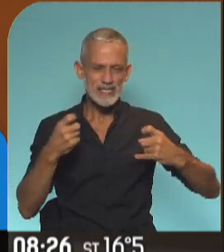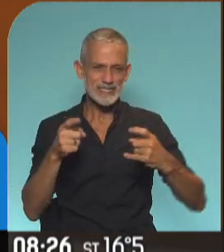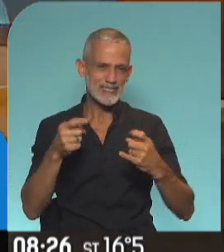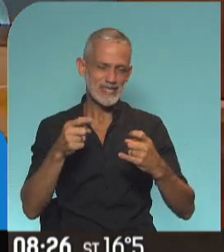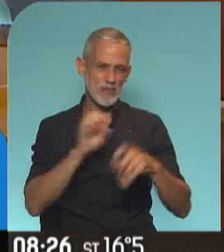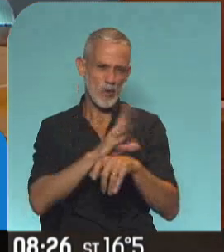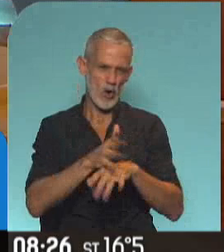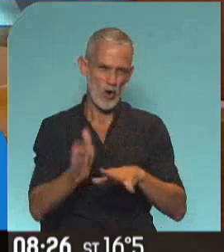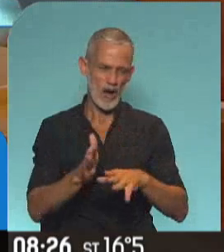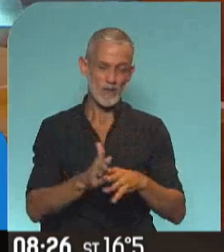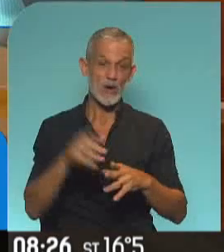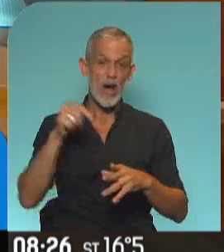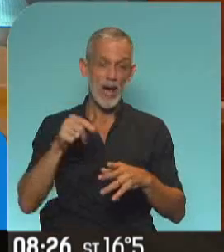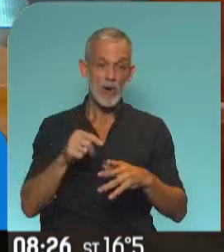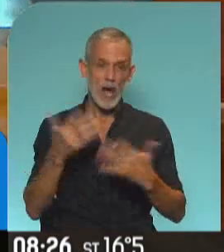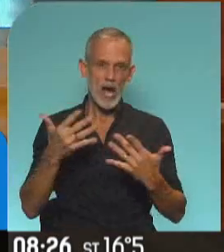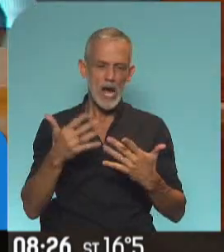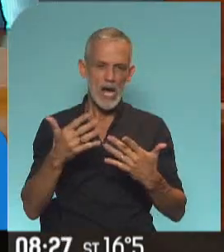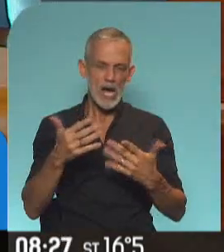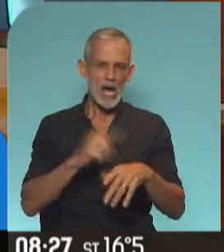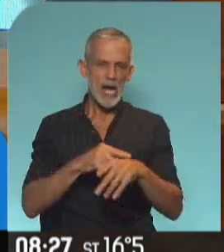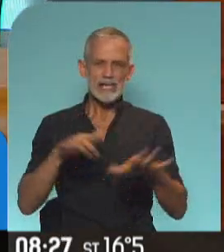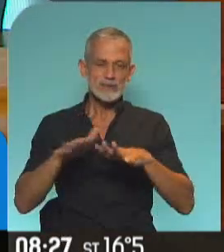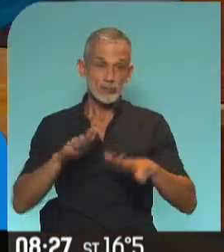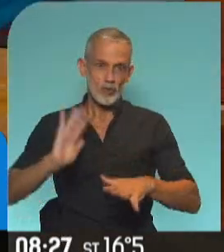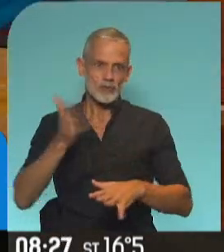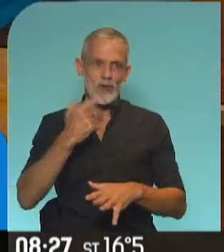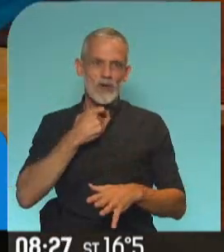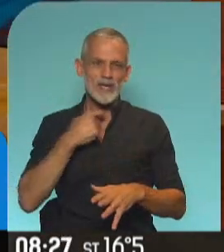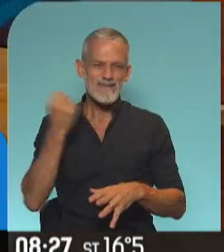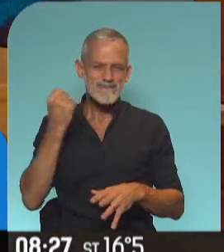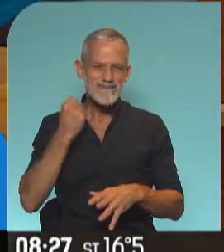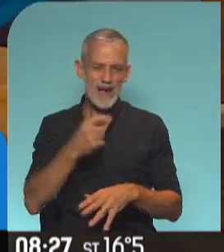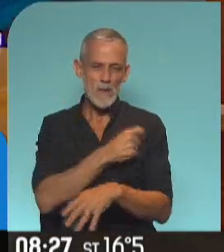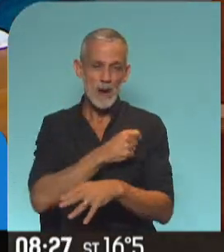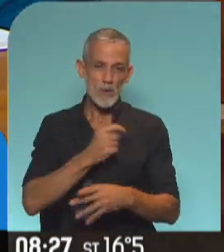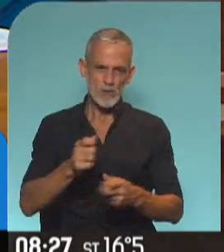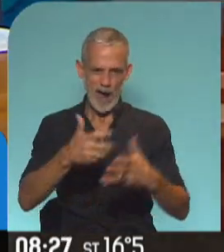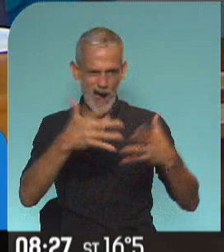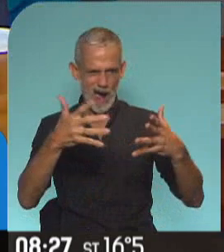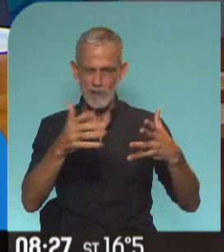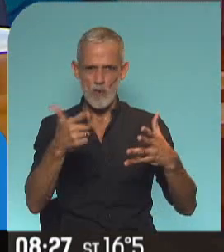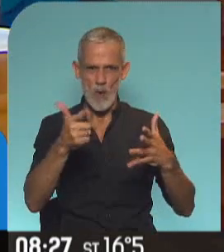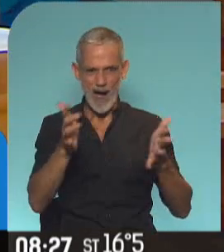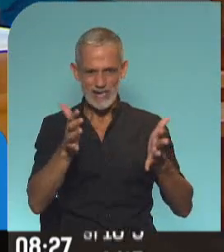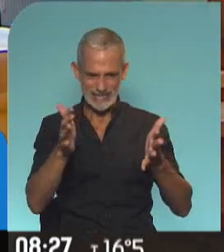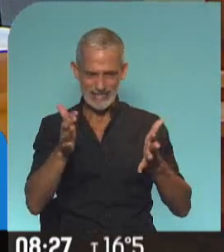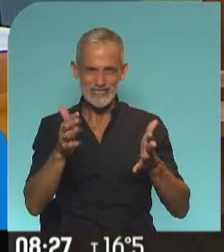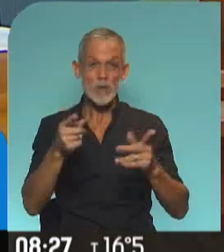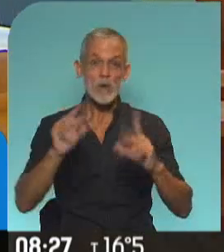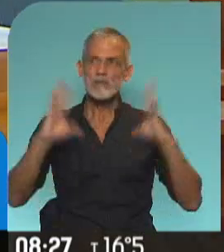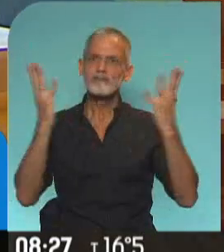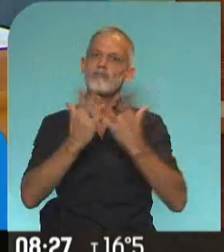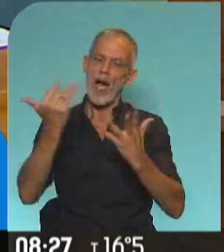bueno ahora estamos con un cuello de botella donde todo el mundo quiere ver vacunas y no hay tantas no hay tantas porque el planeta la